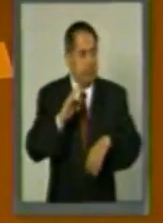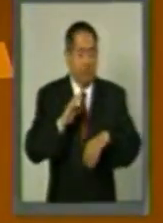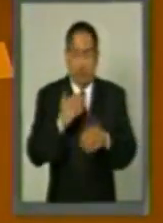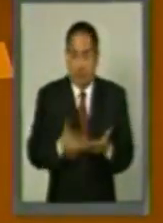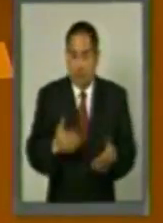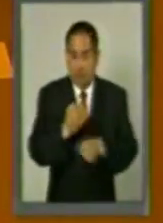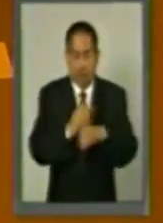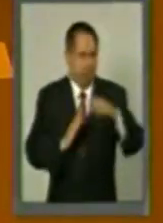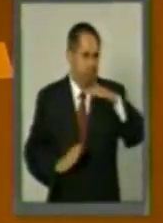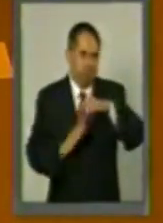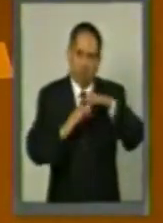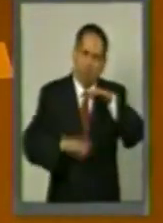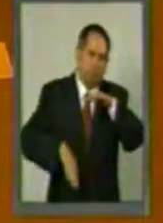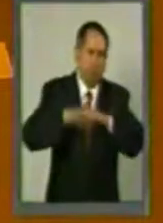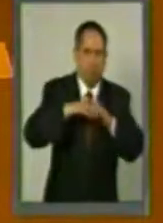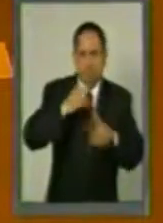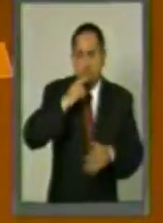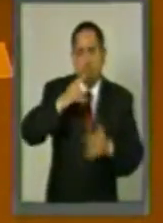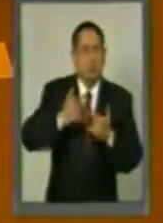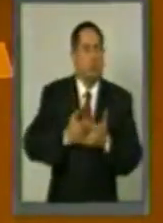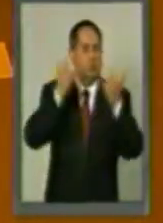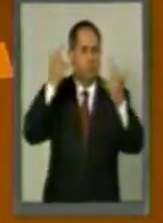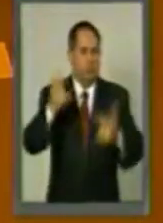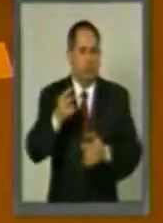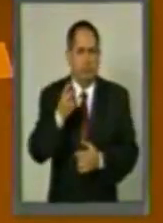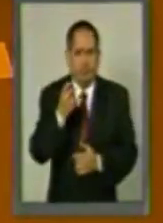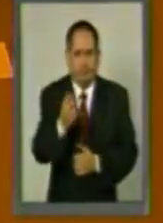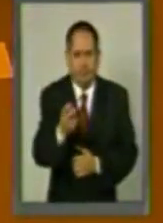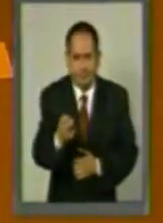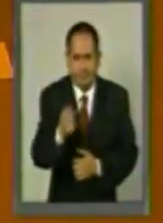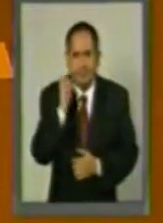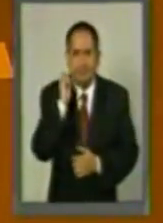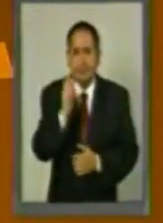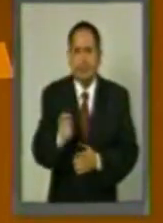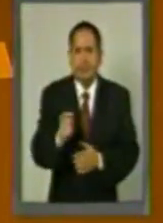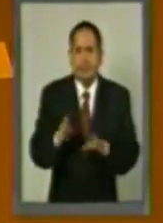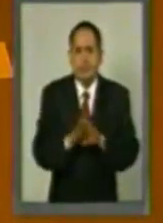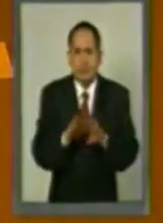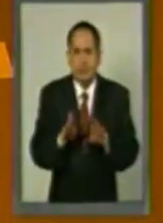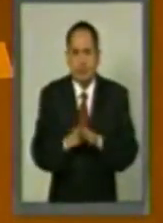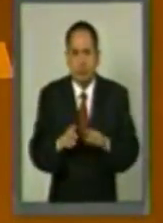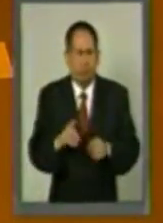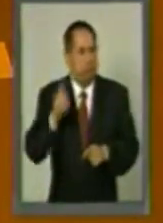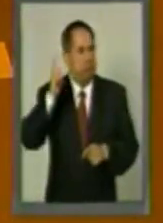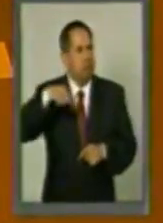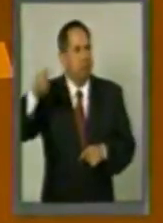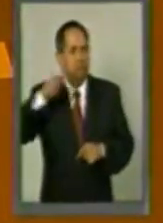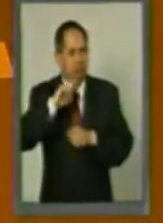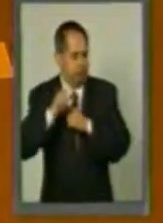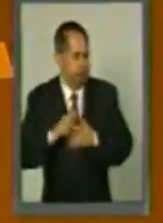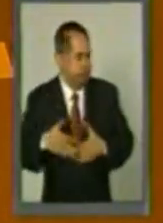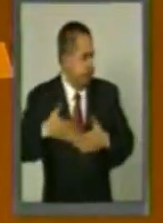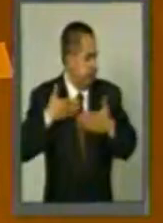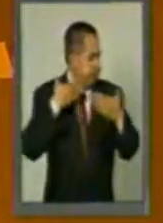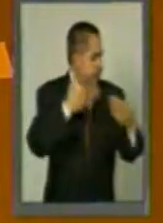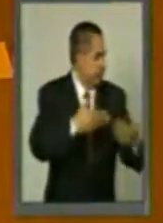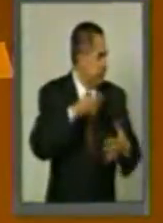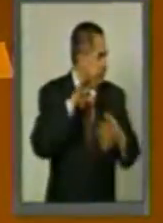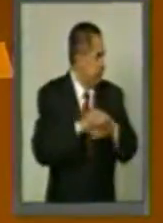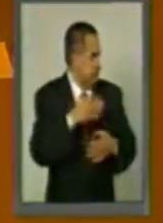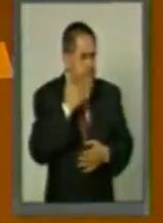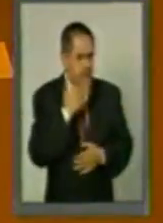la historia del país. Eso significa confianza, eso